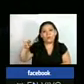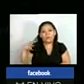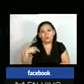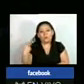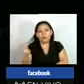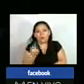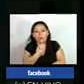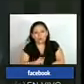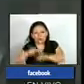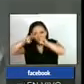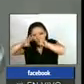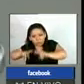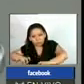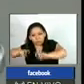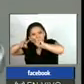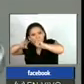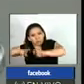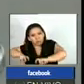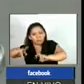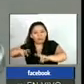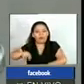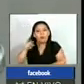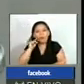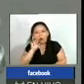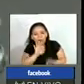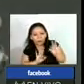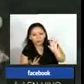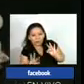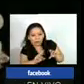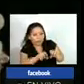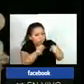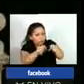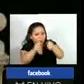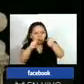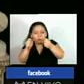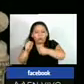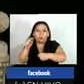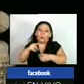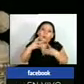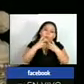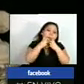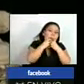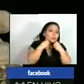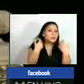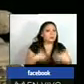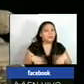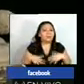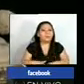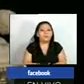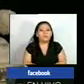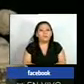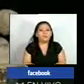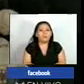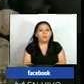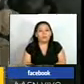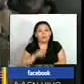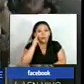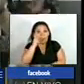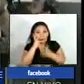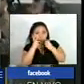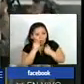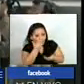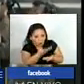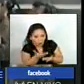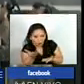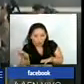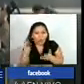historiadores y antropólogos, y si alguna se perdiese o destruyese, sería una pérdida permanente. La preservación de objetos